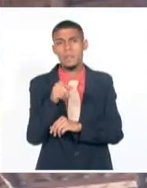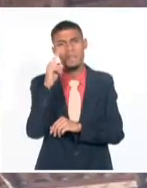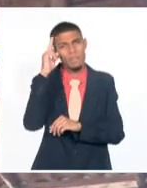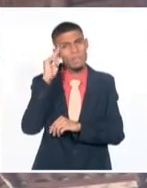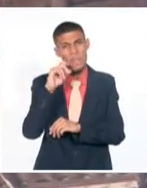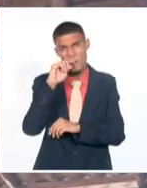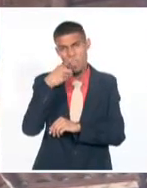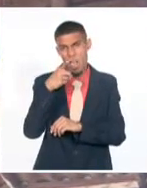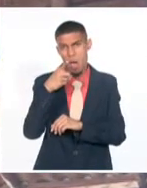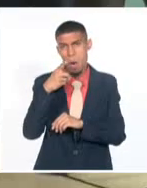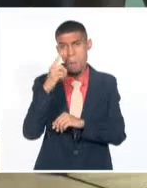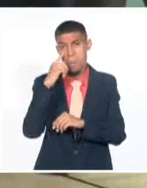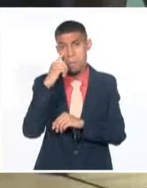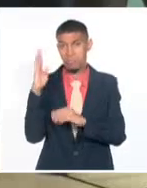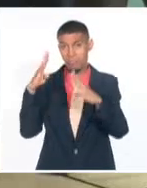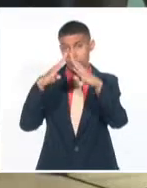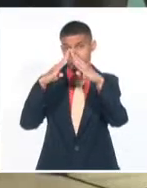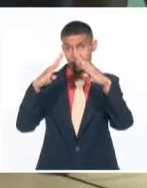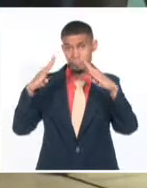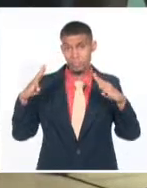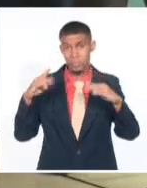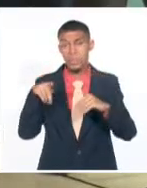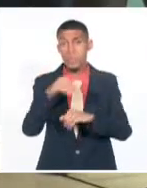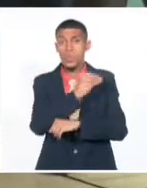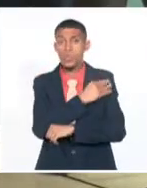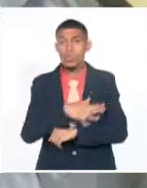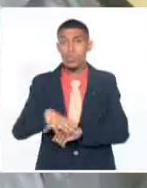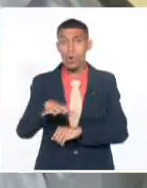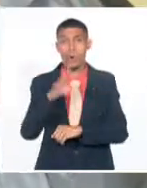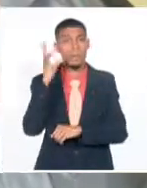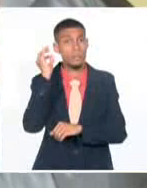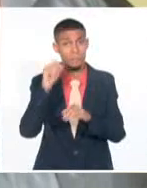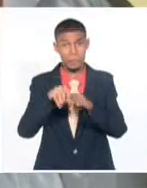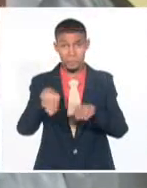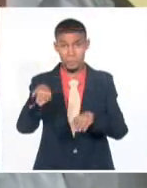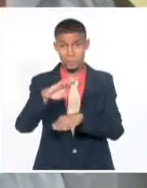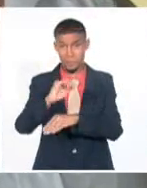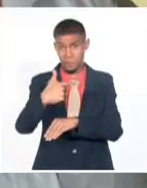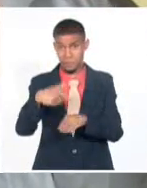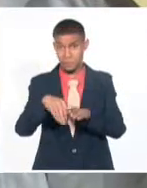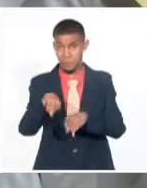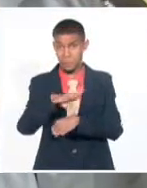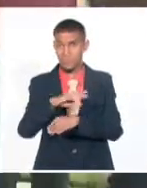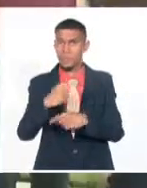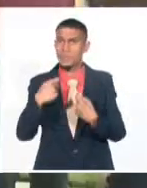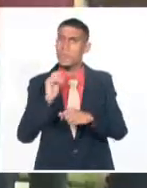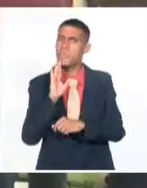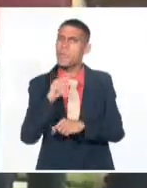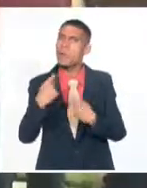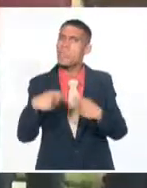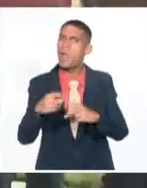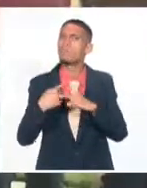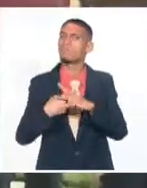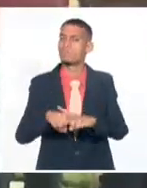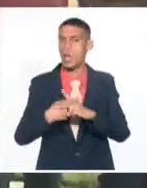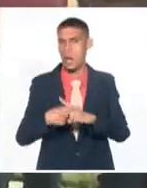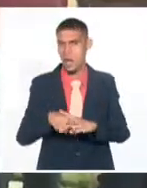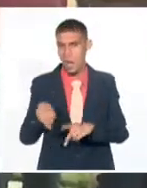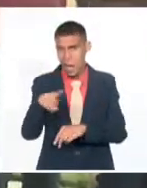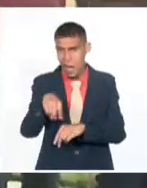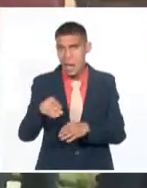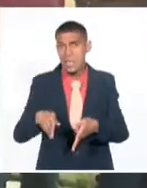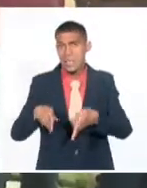ranchón, sitio popular de la zona. Chaman Guao insistió en la necesidad de rescatarlo, generar mayor nivel de bienes y